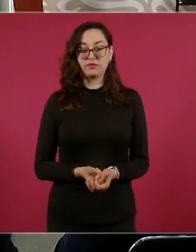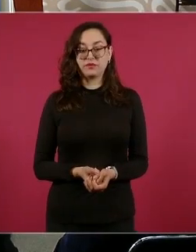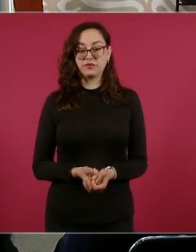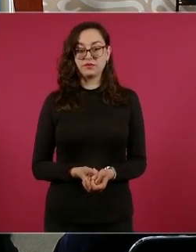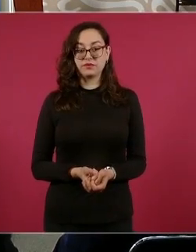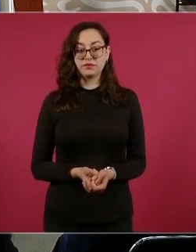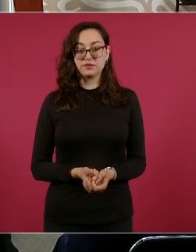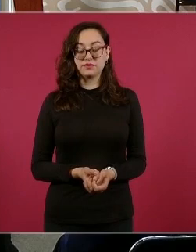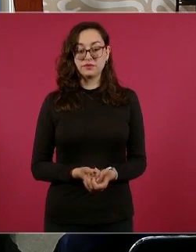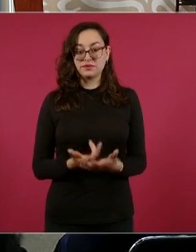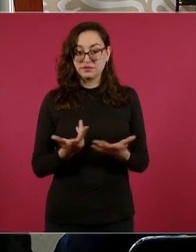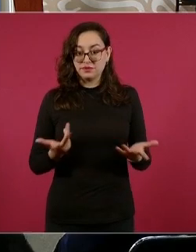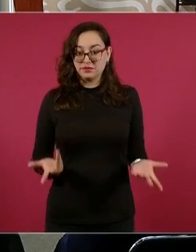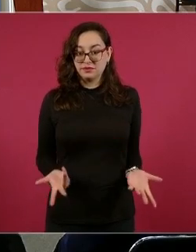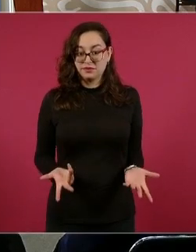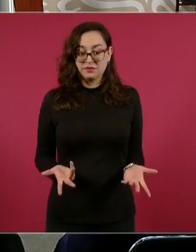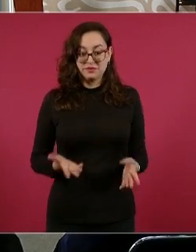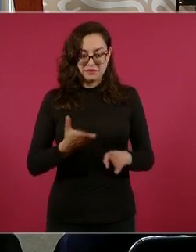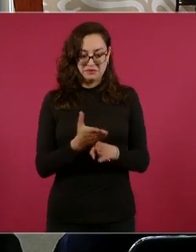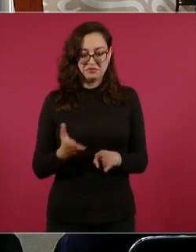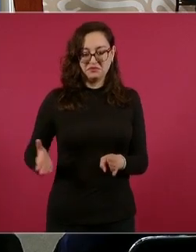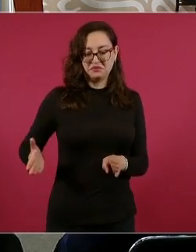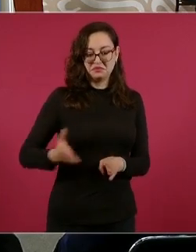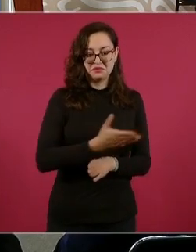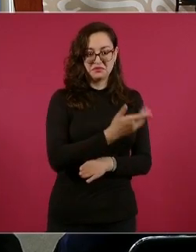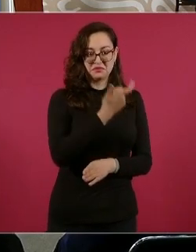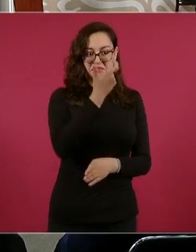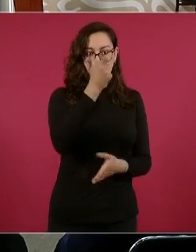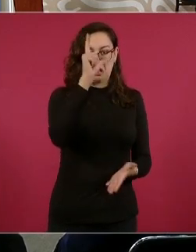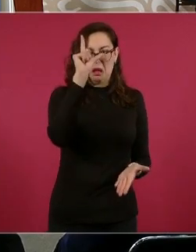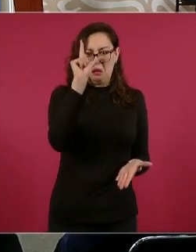que esto va a cambiar? No,